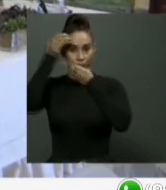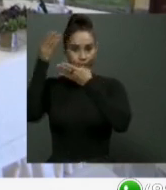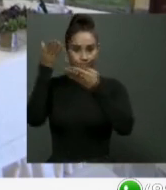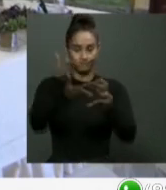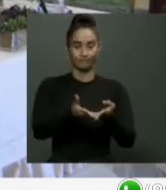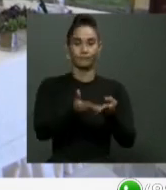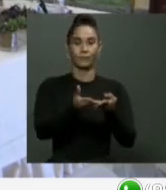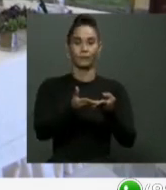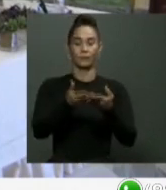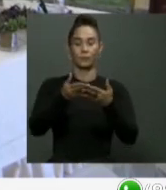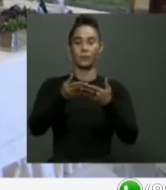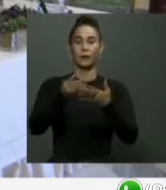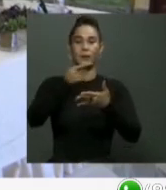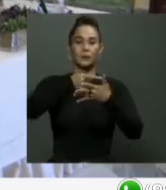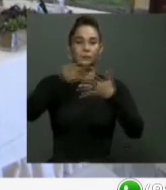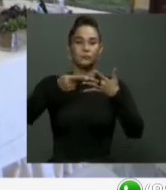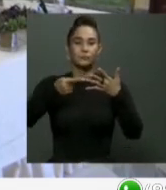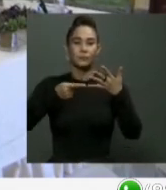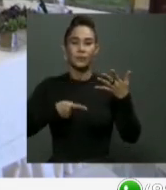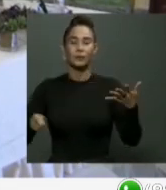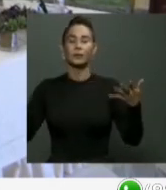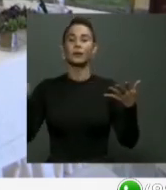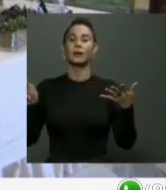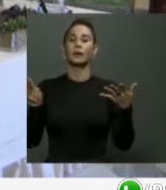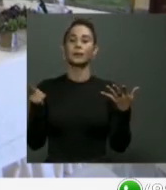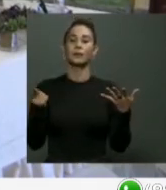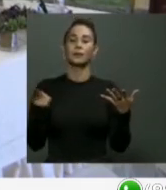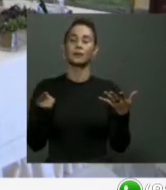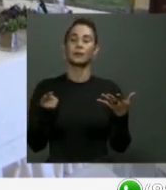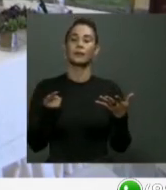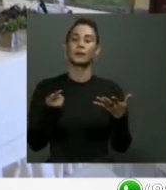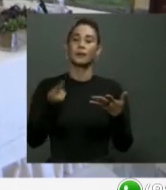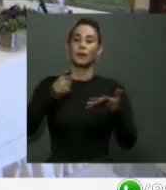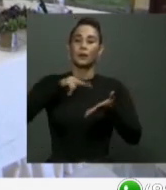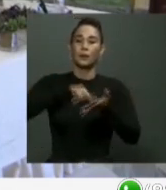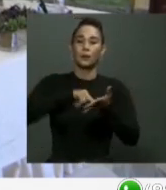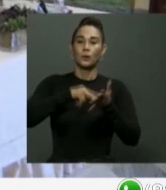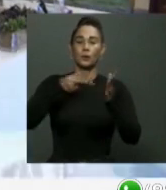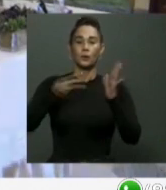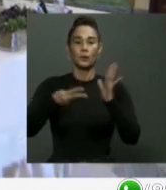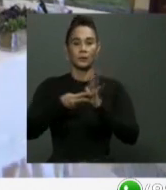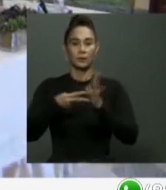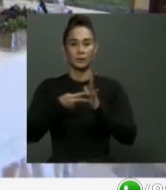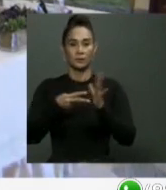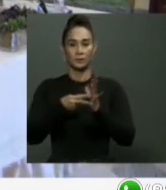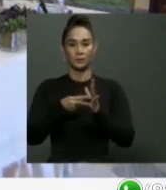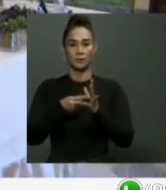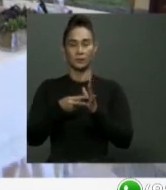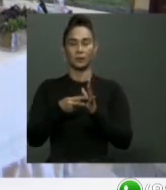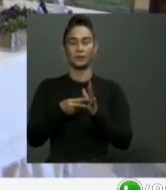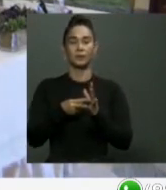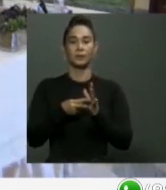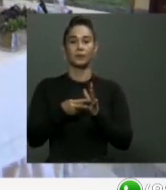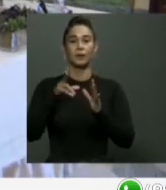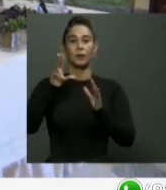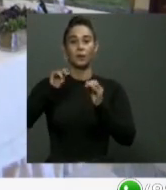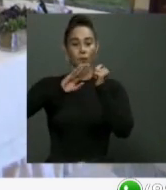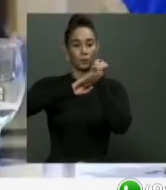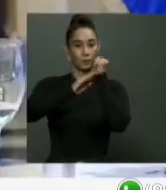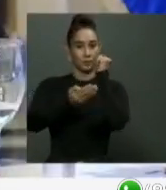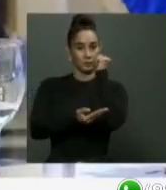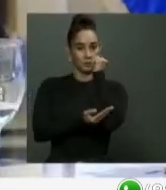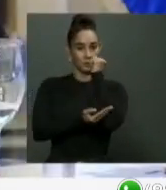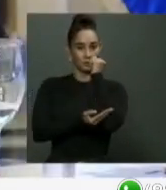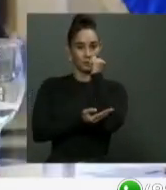el Ministerio de Salud Pública afirmo estar monitoreando a dominicanos que llegaron al país a propósito de las